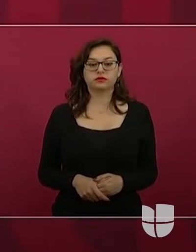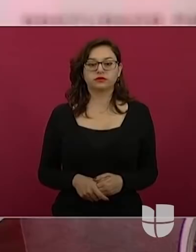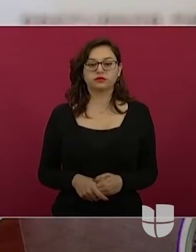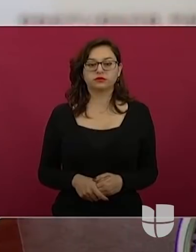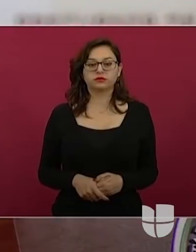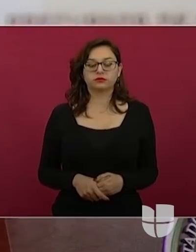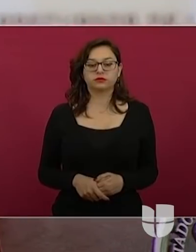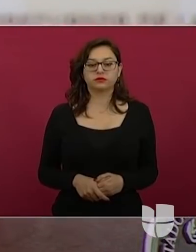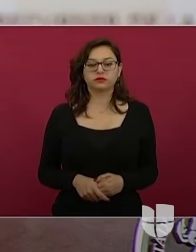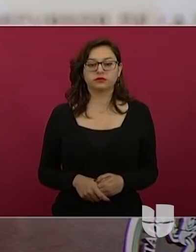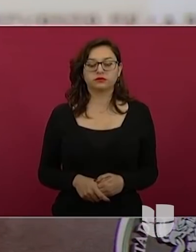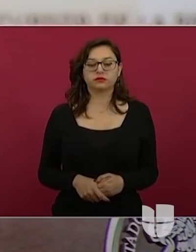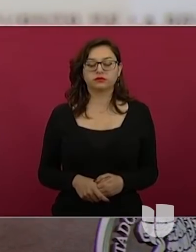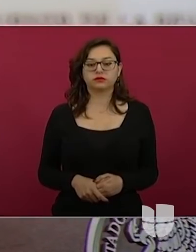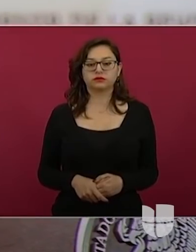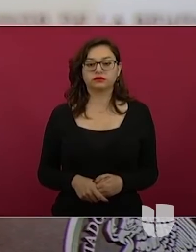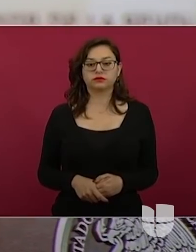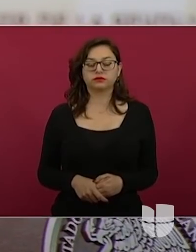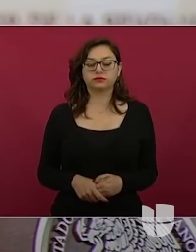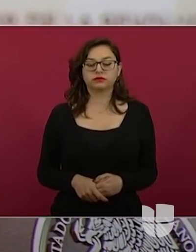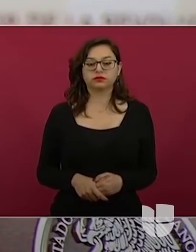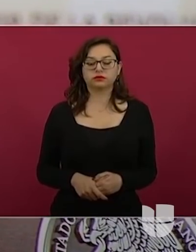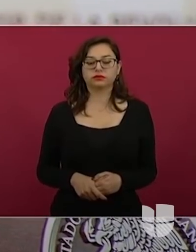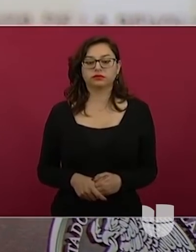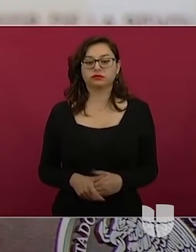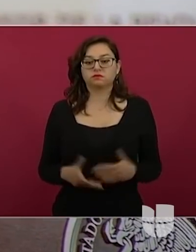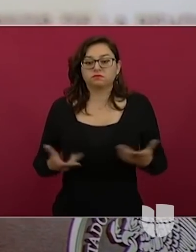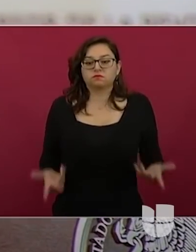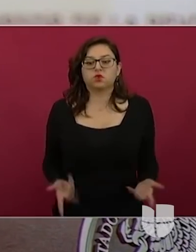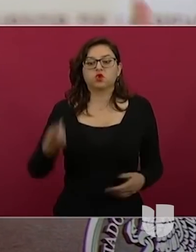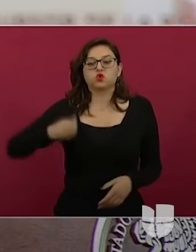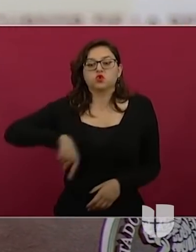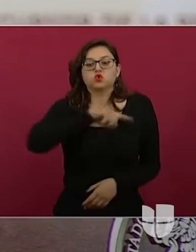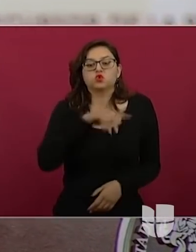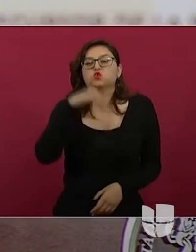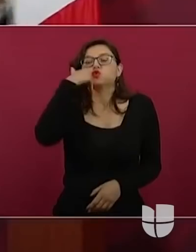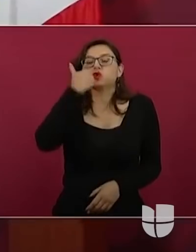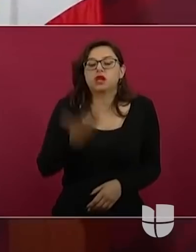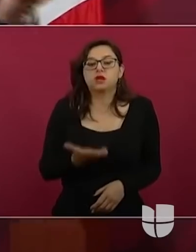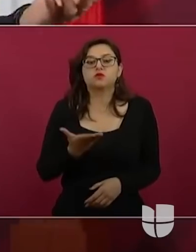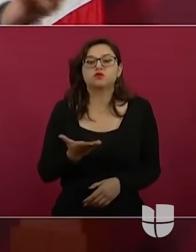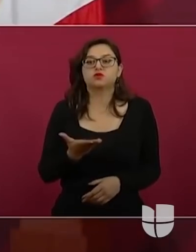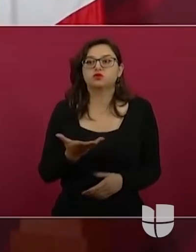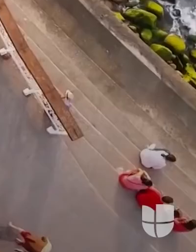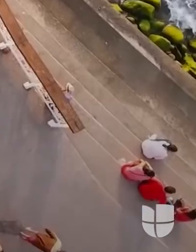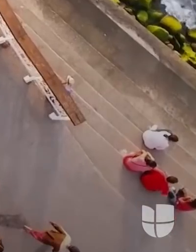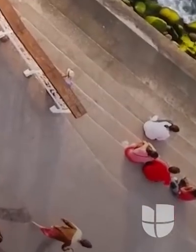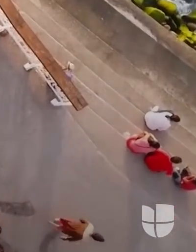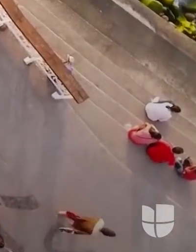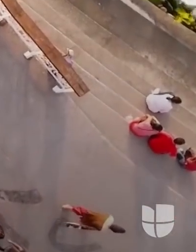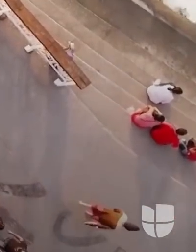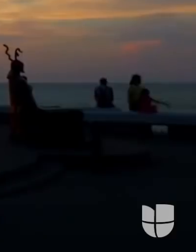de poder hablar con las partes en conflicto.